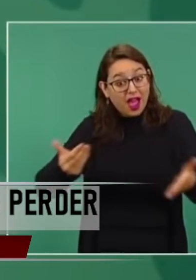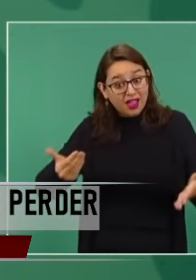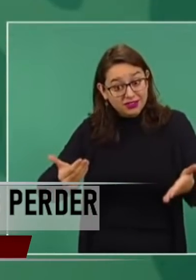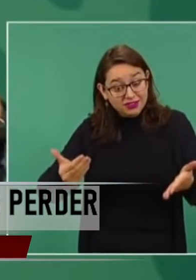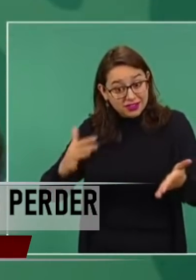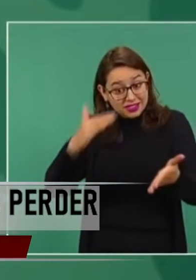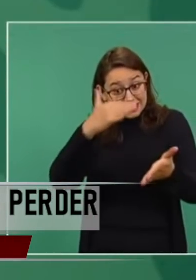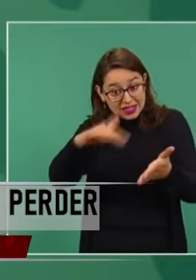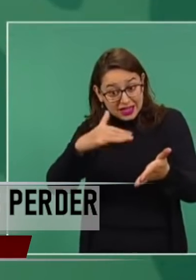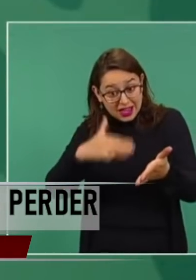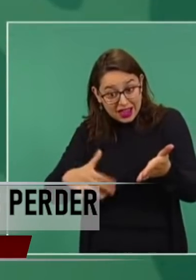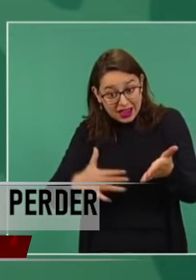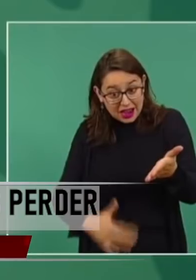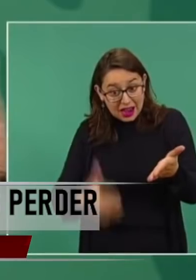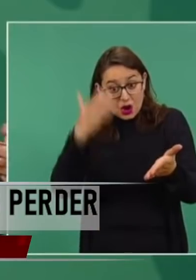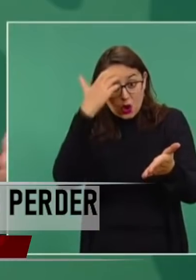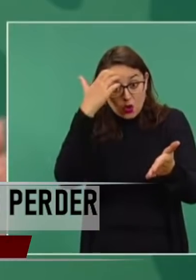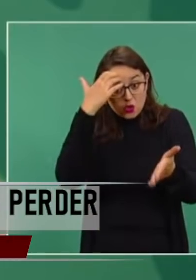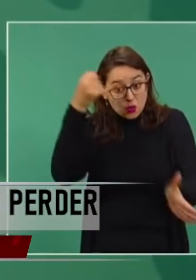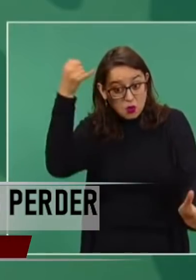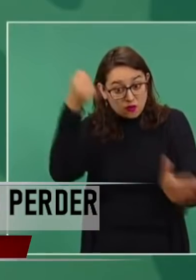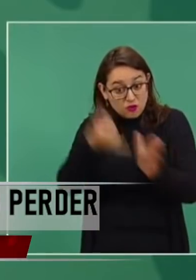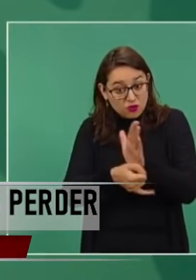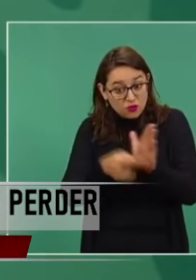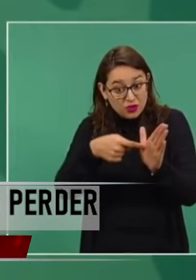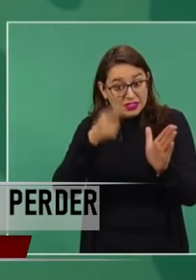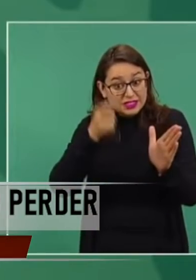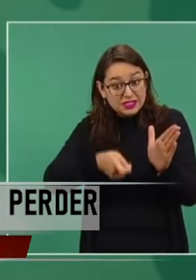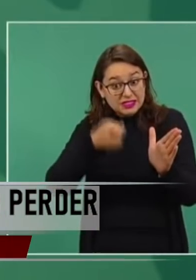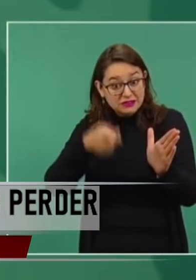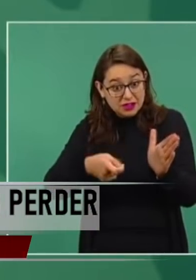sobre lo que realmente sucedió